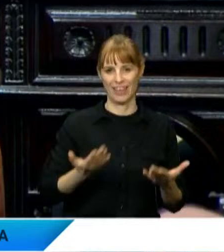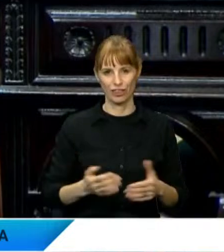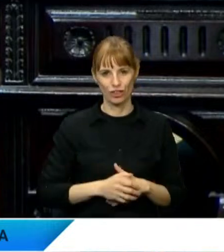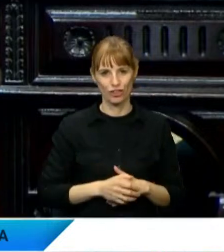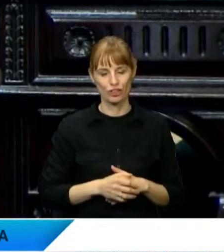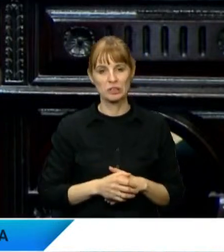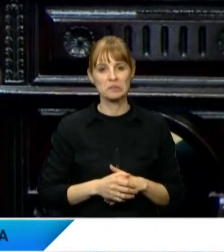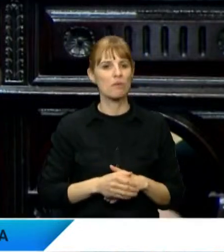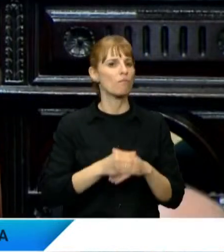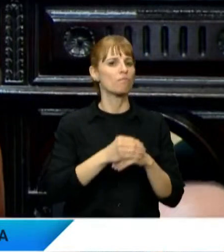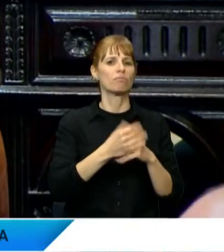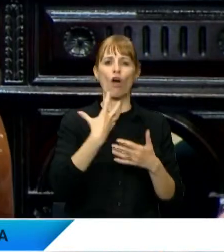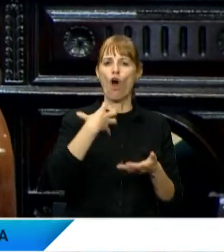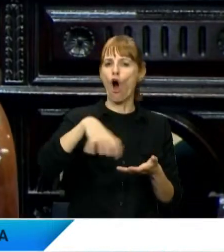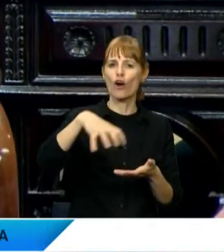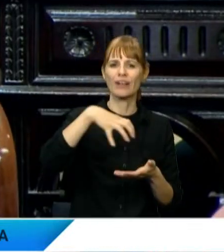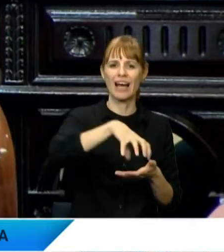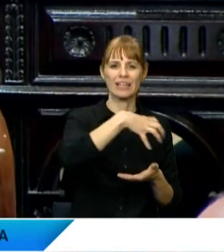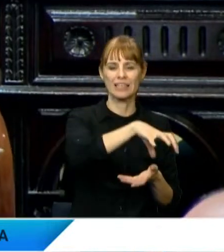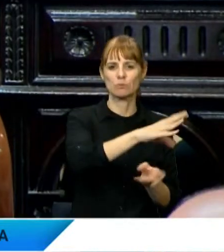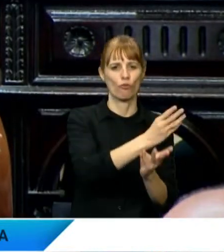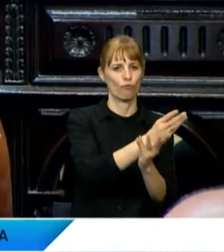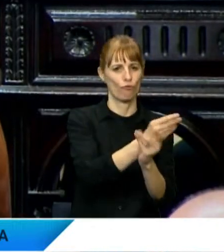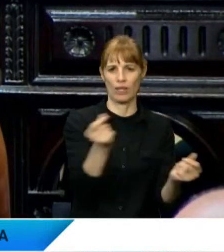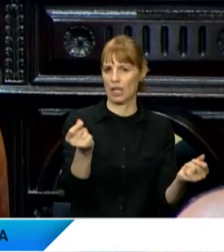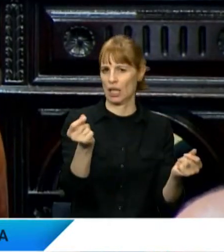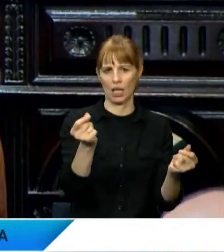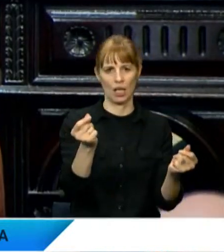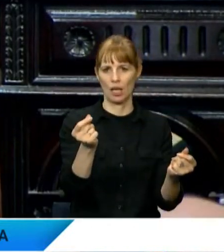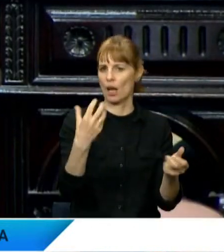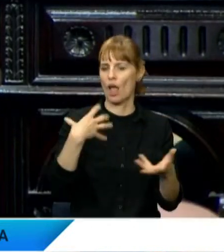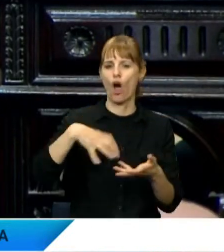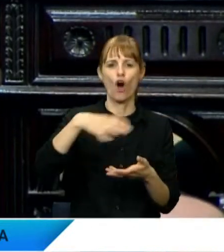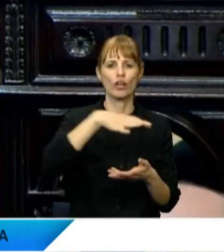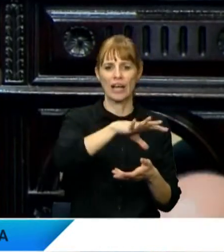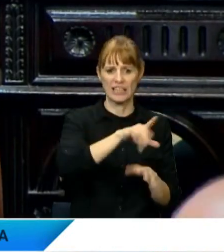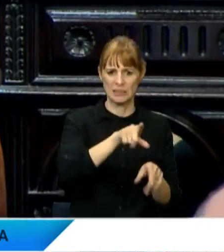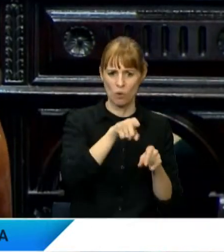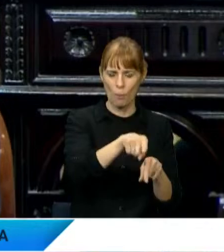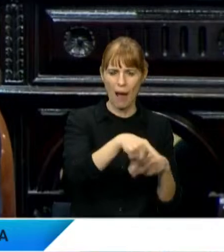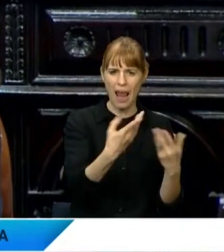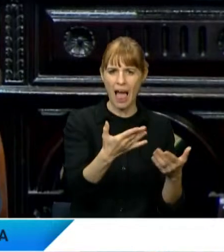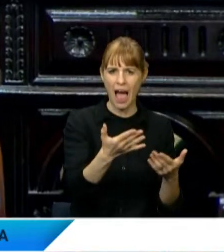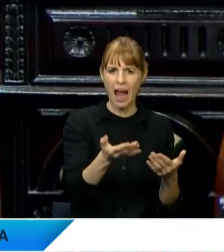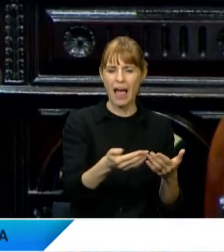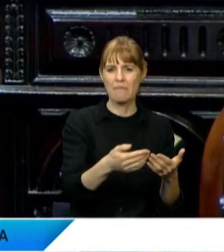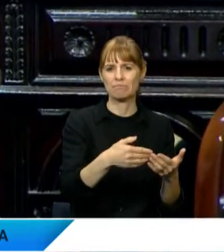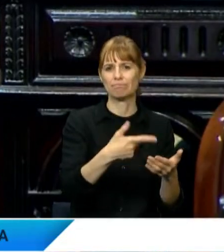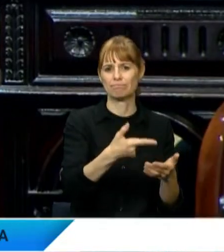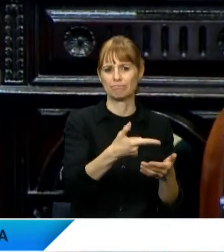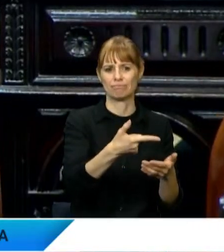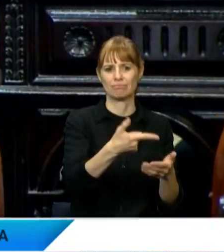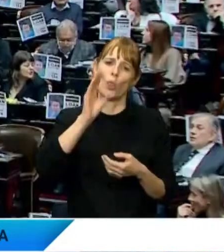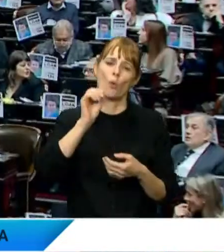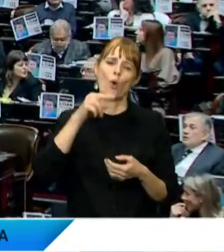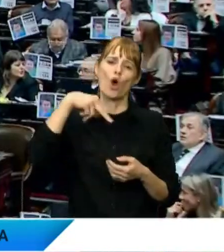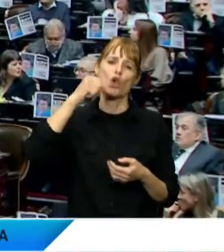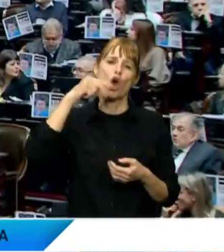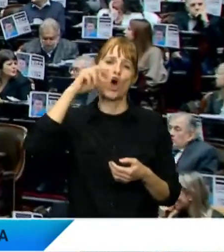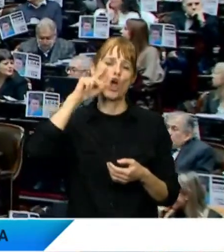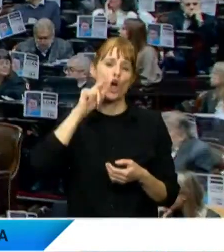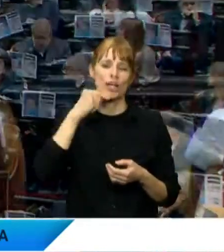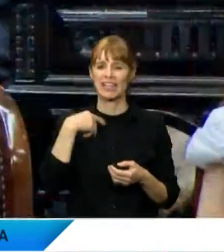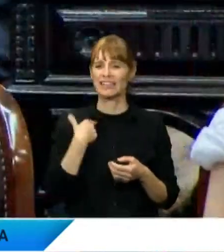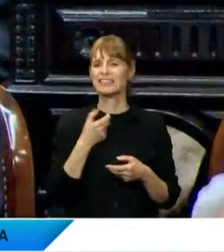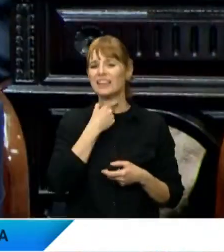Se va a terminar los organismos que solo habían servido para generar empleo militante.